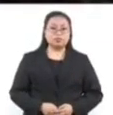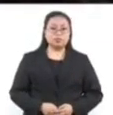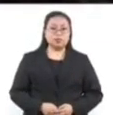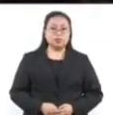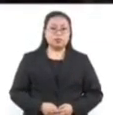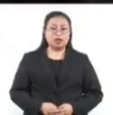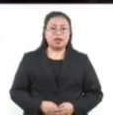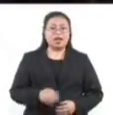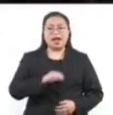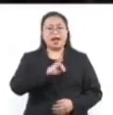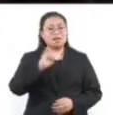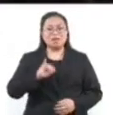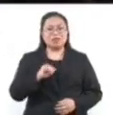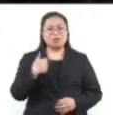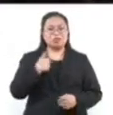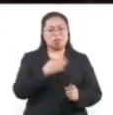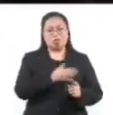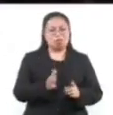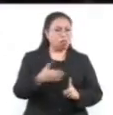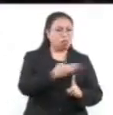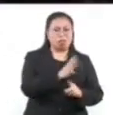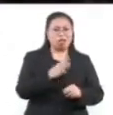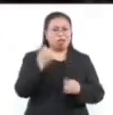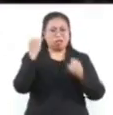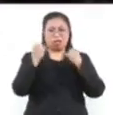sin medias tintas, sin dobleces,